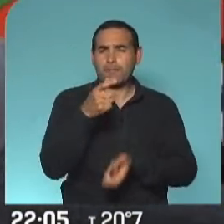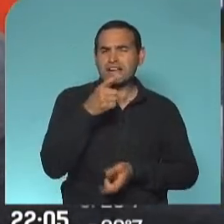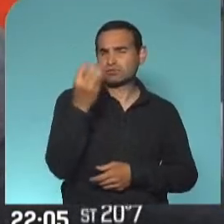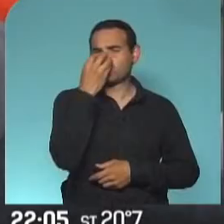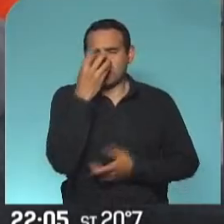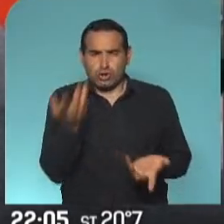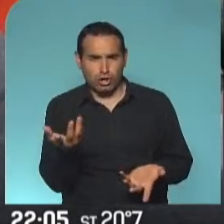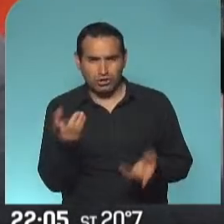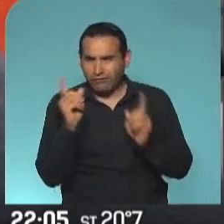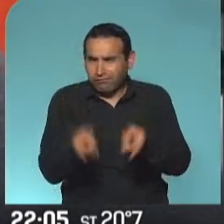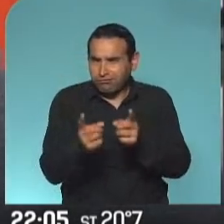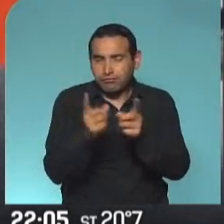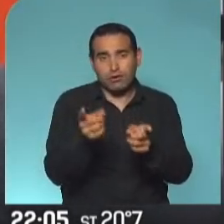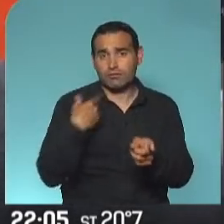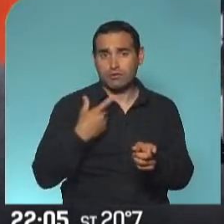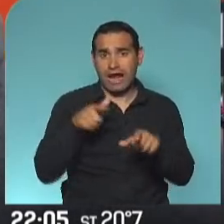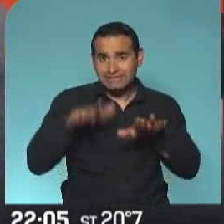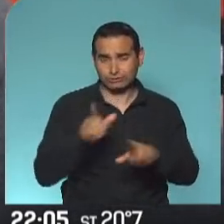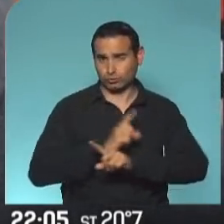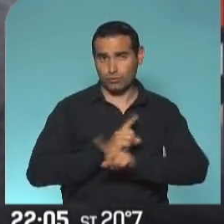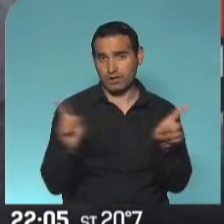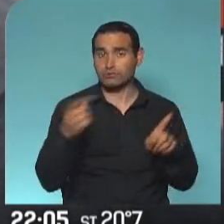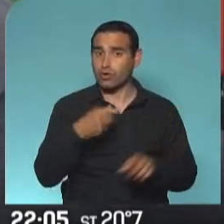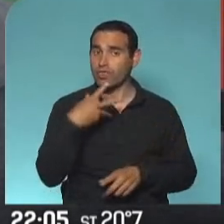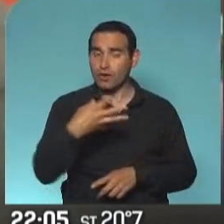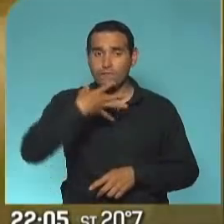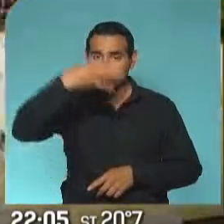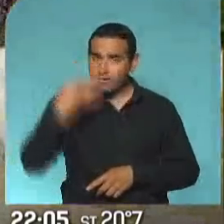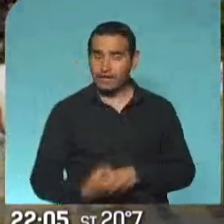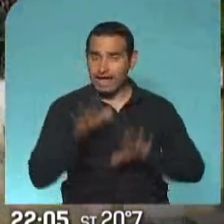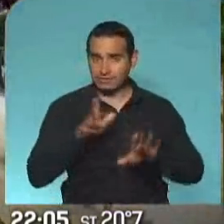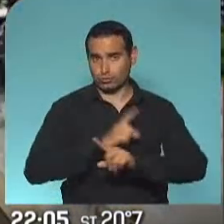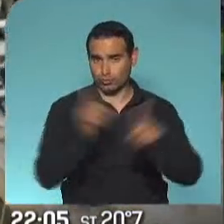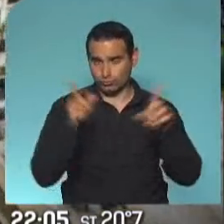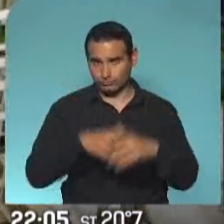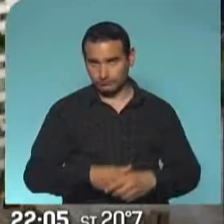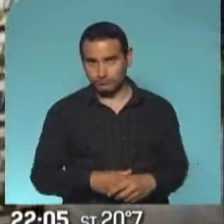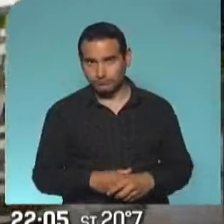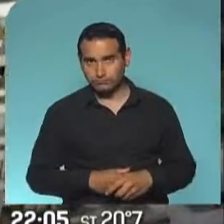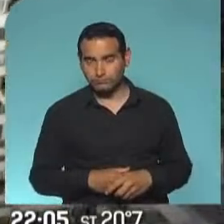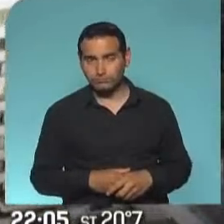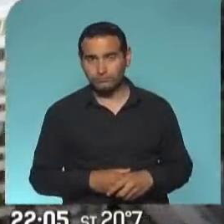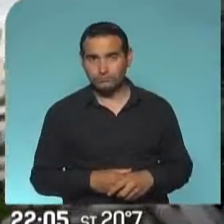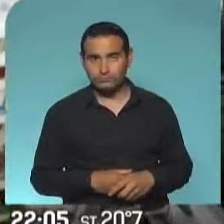circo sigue igual. Esta weá no sirve así, te lo digo en serio, no sirve así.